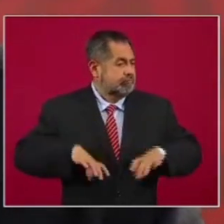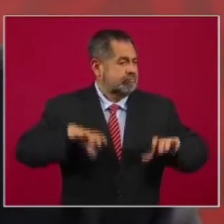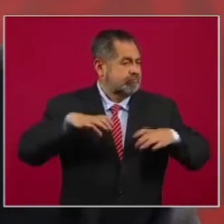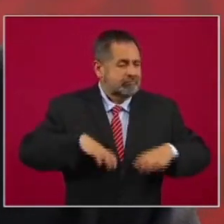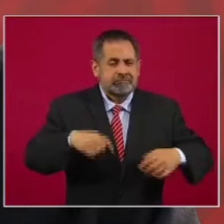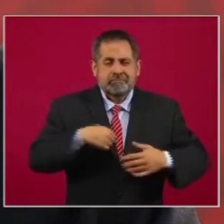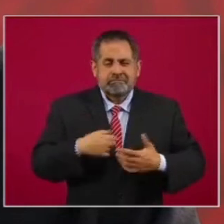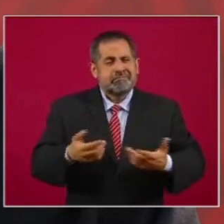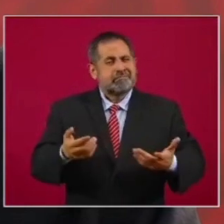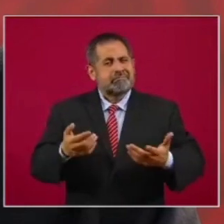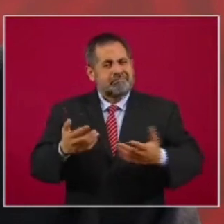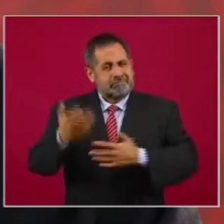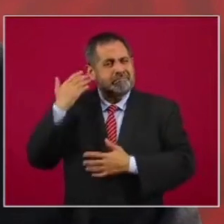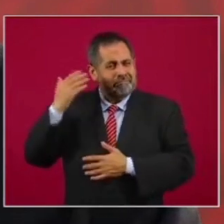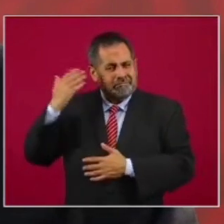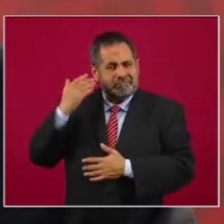enriqueciera,